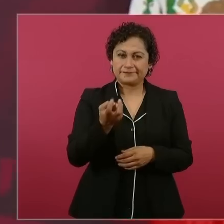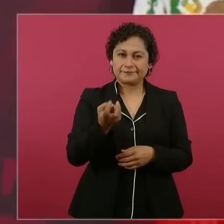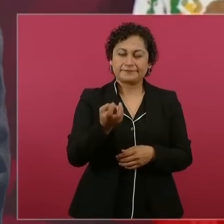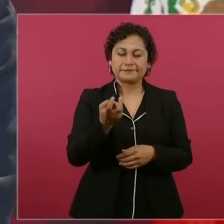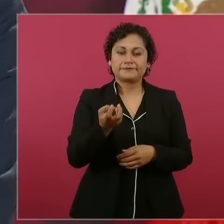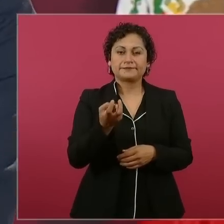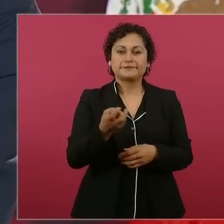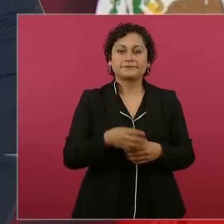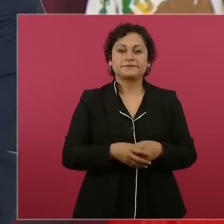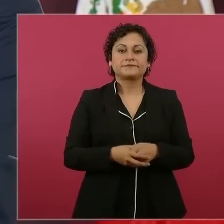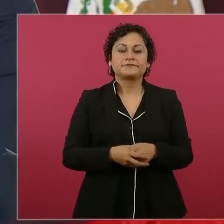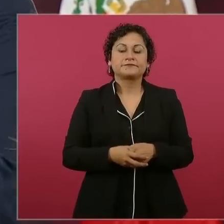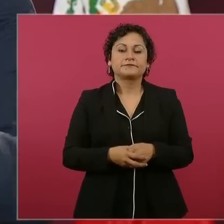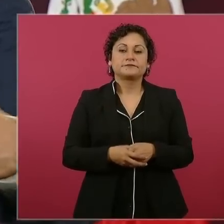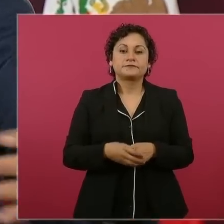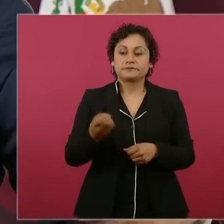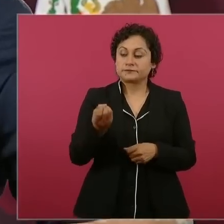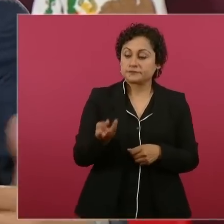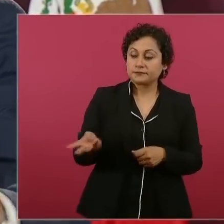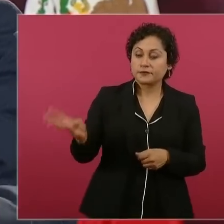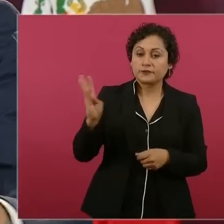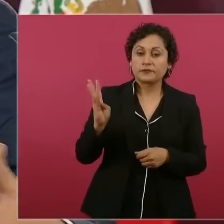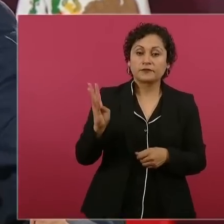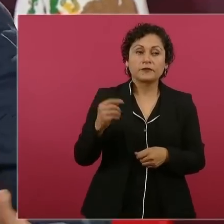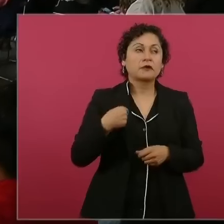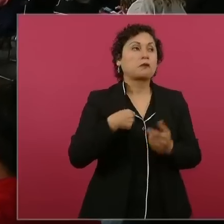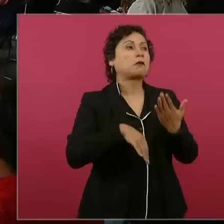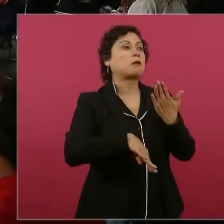el que se sientan víctimas, ¿no?